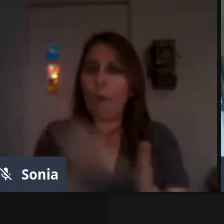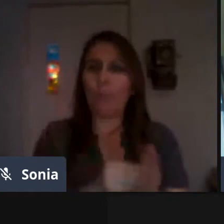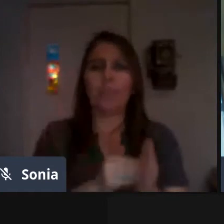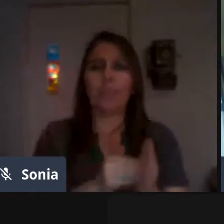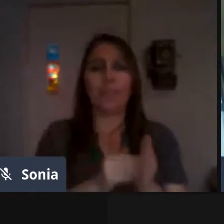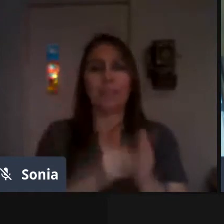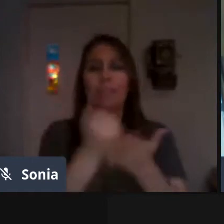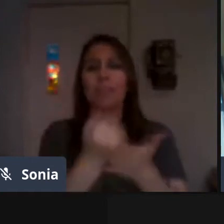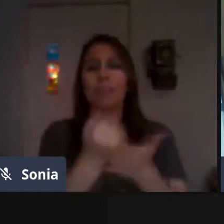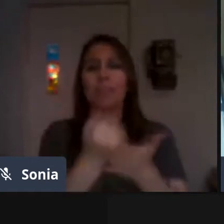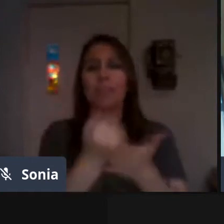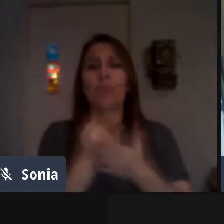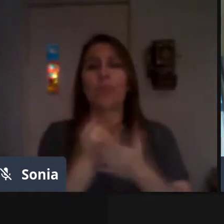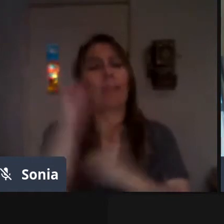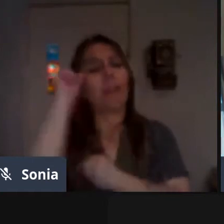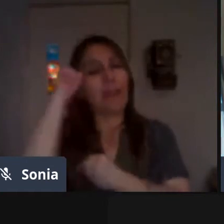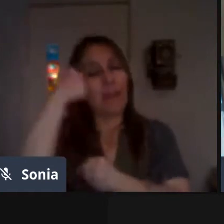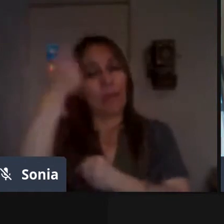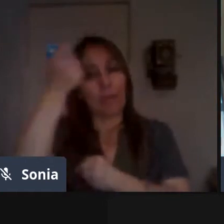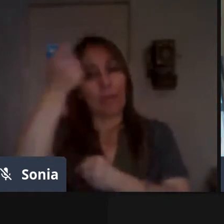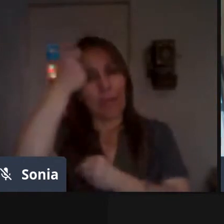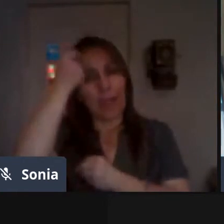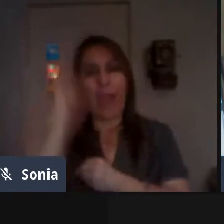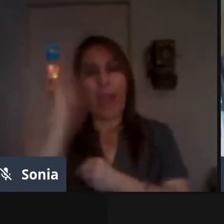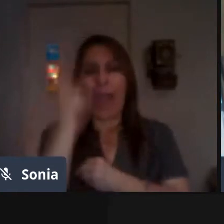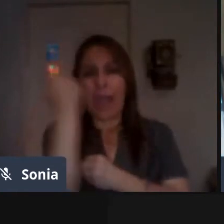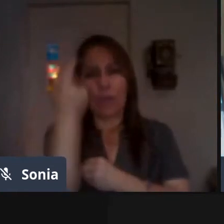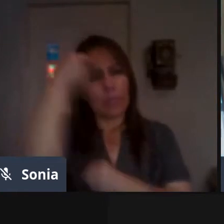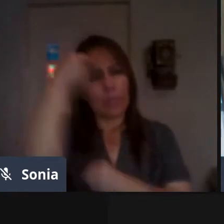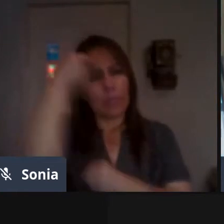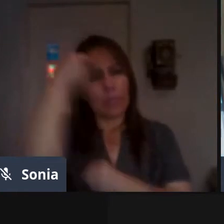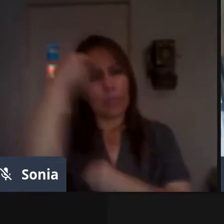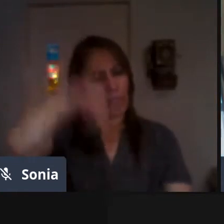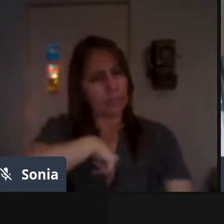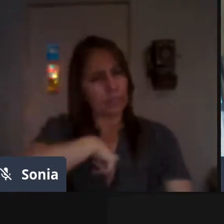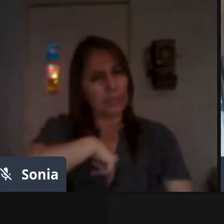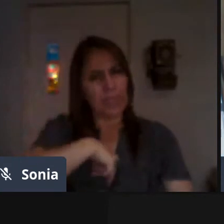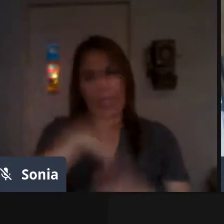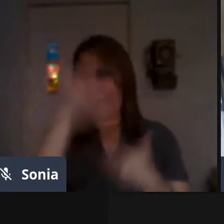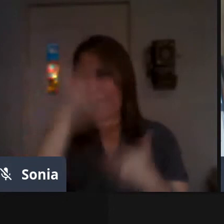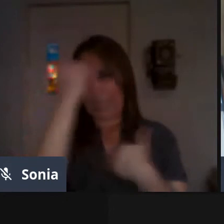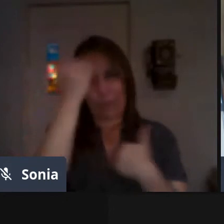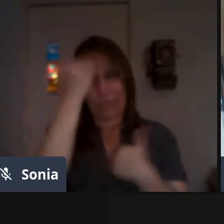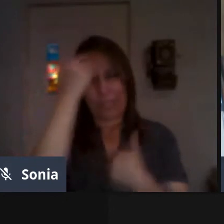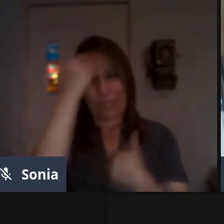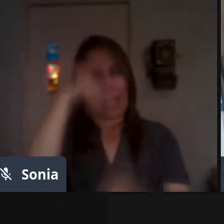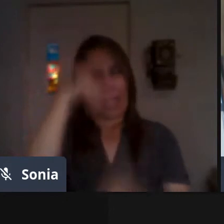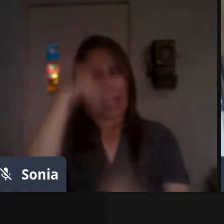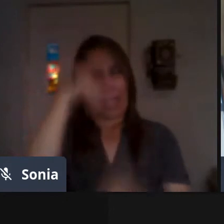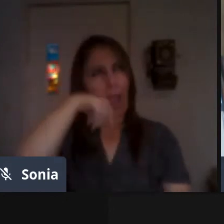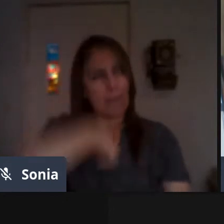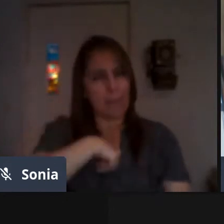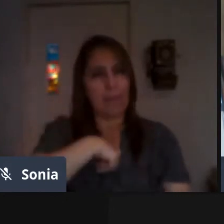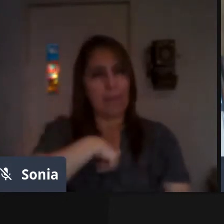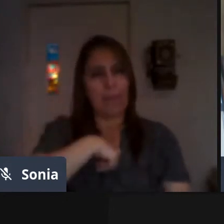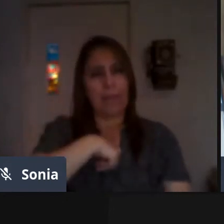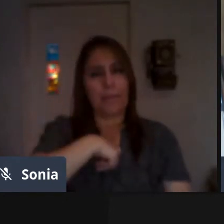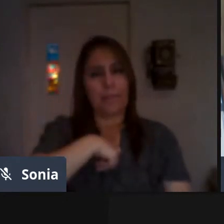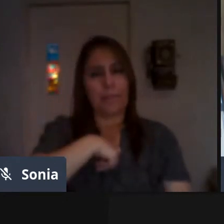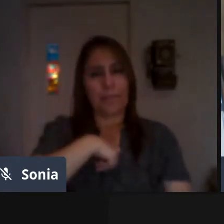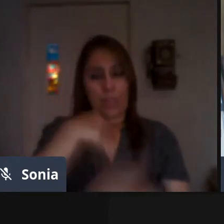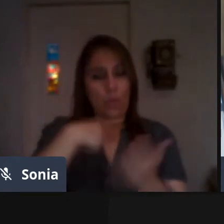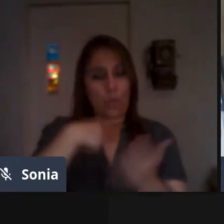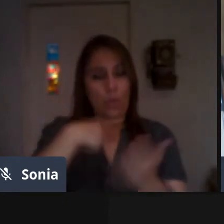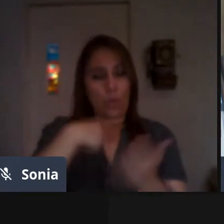algo en el inconsciente guardado y de pronto aparece